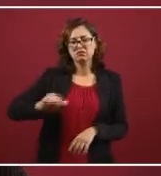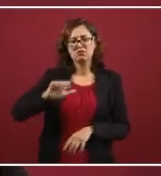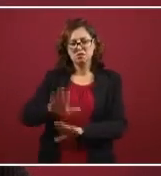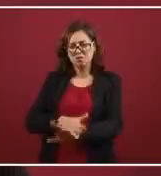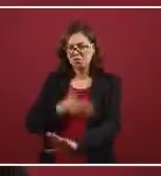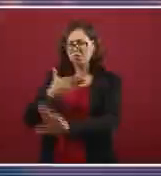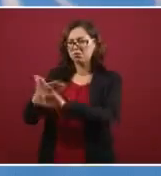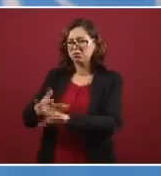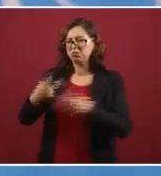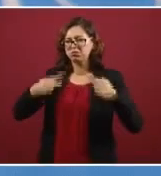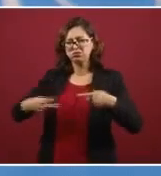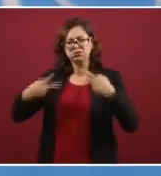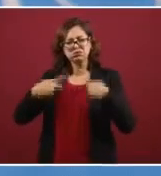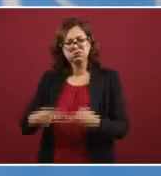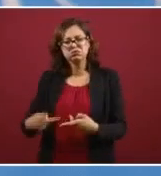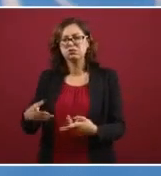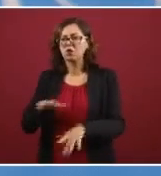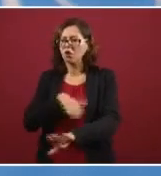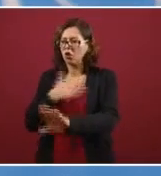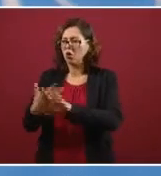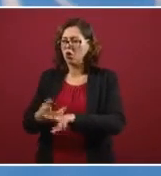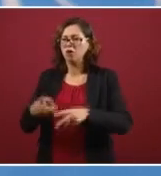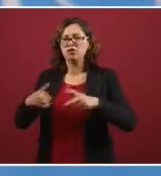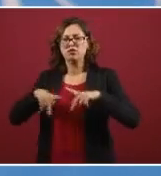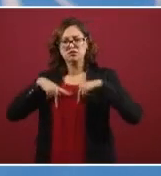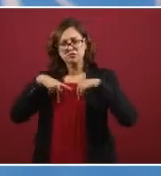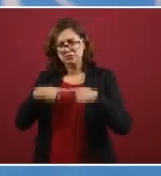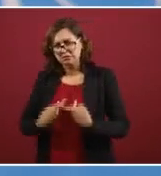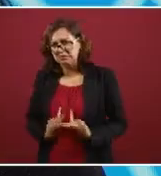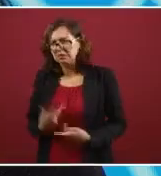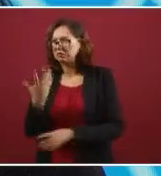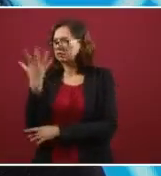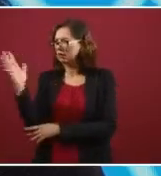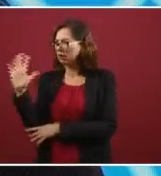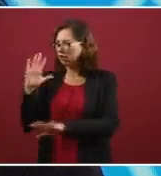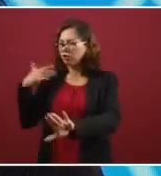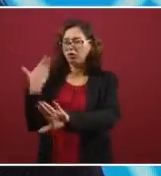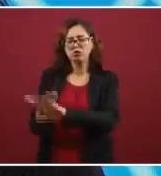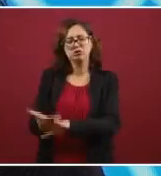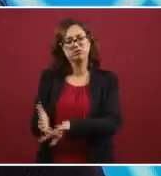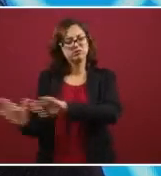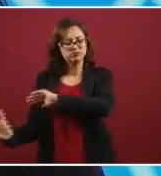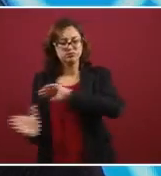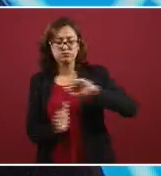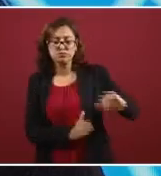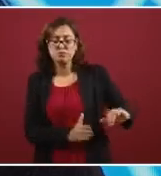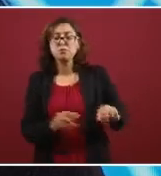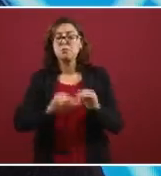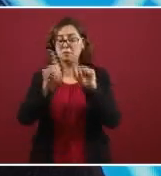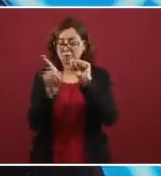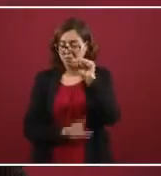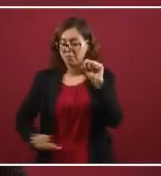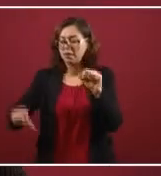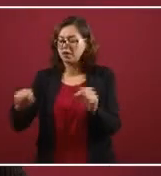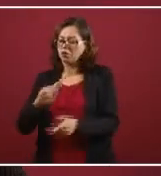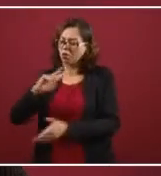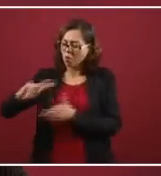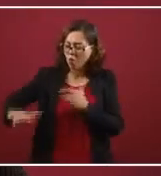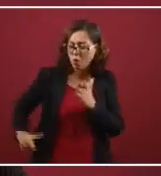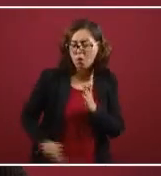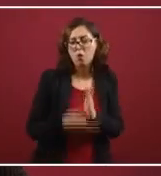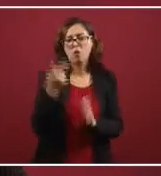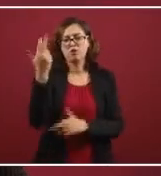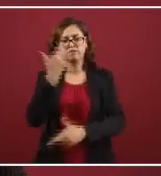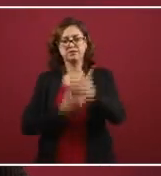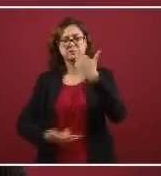ambiente. México está de vuelta. México regresa al sur. Y de la mano de los países de